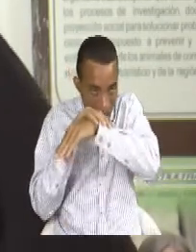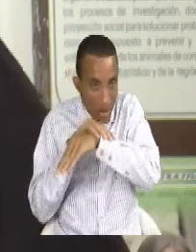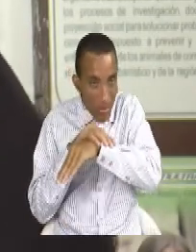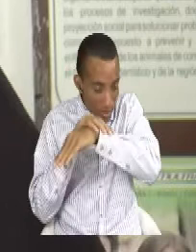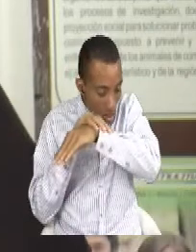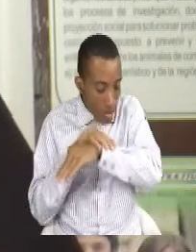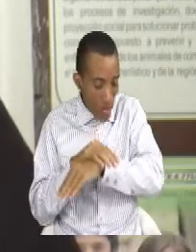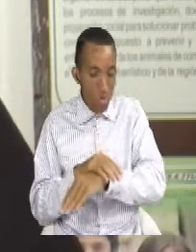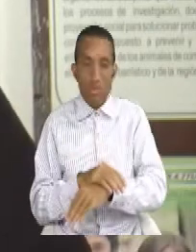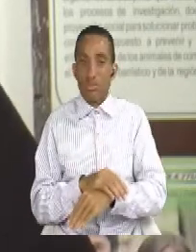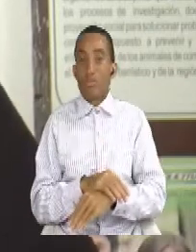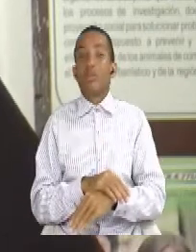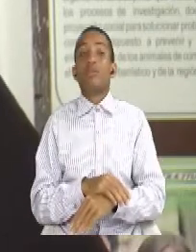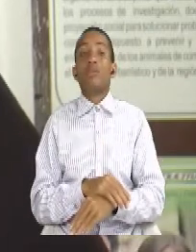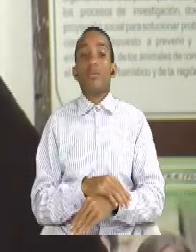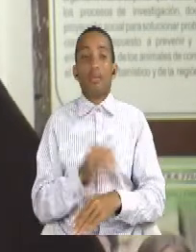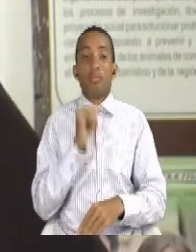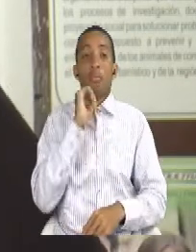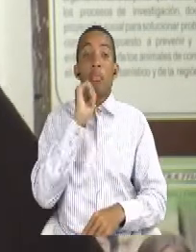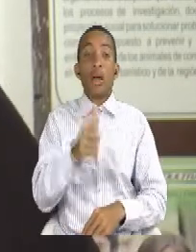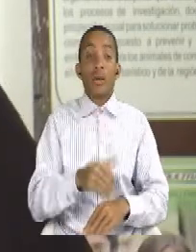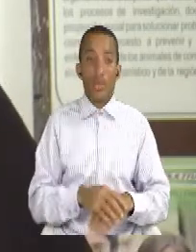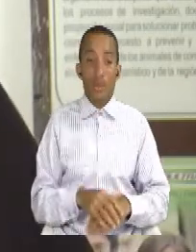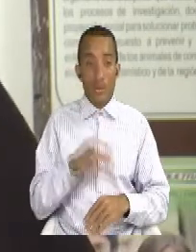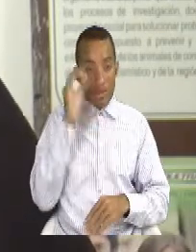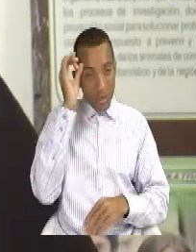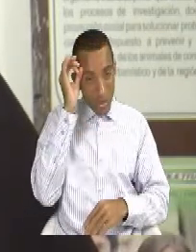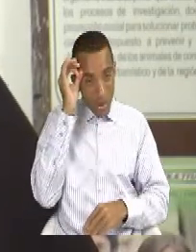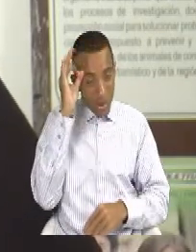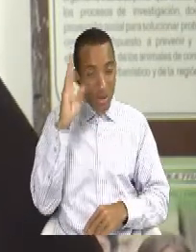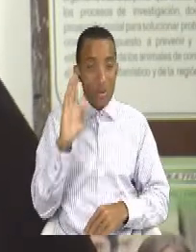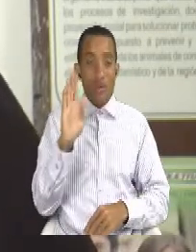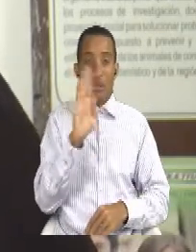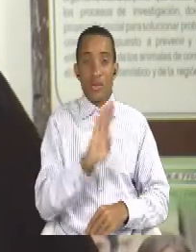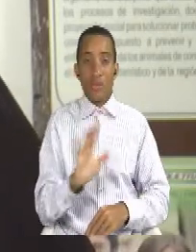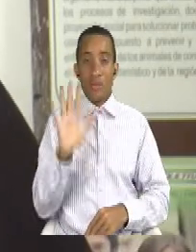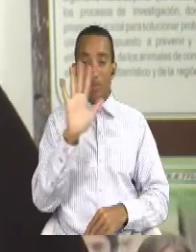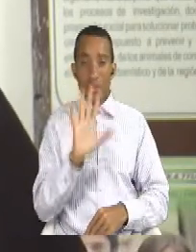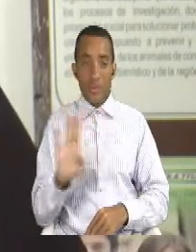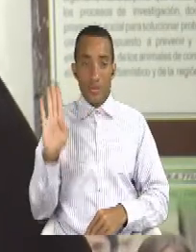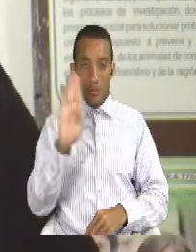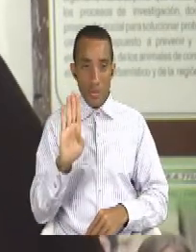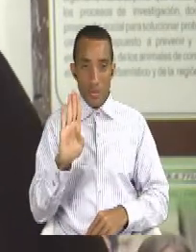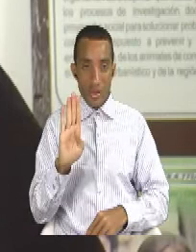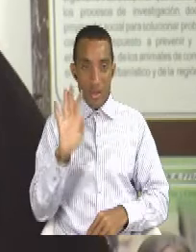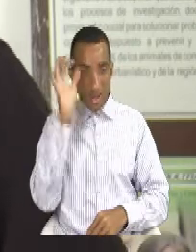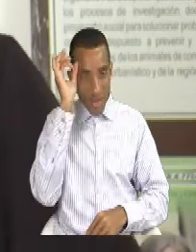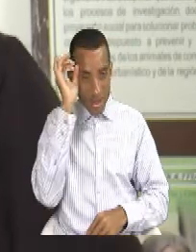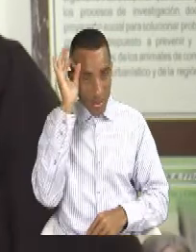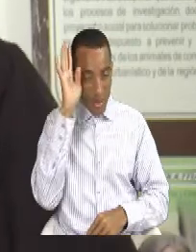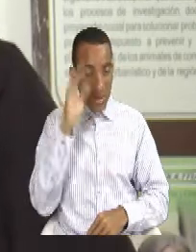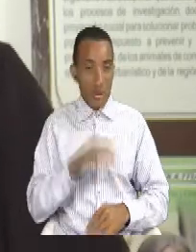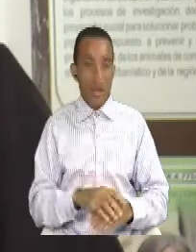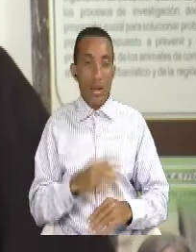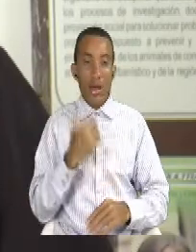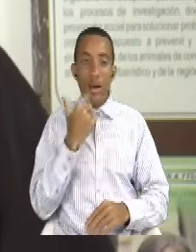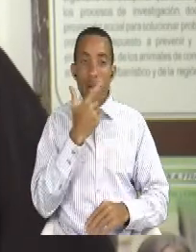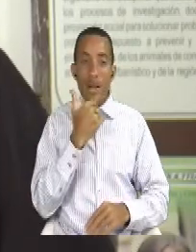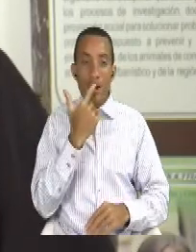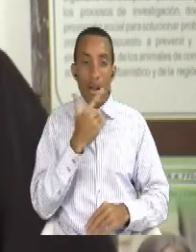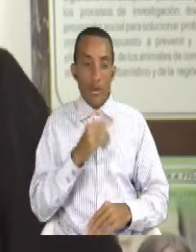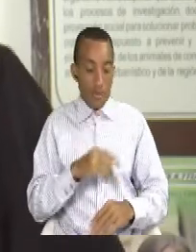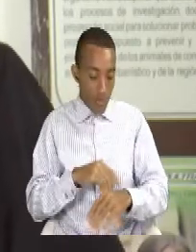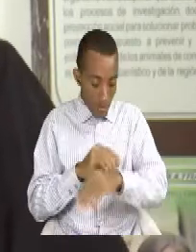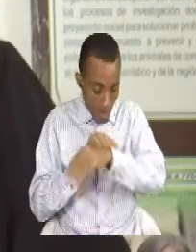la situación, y con el riesgo de que una de estas bacterias que pueden estar a nivel de la cavidad oral puedan llegar